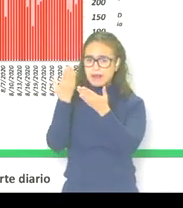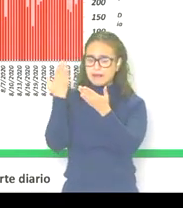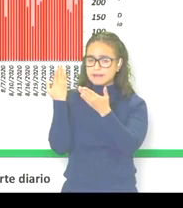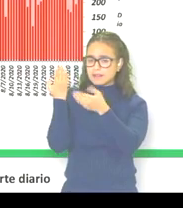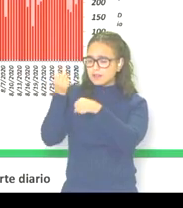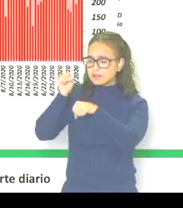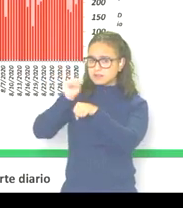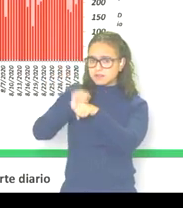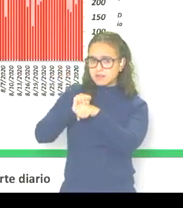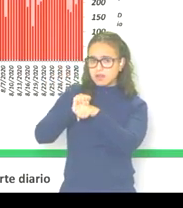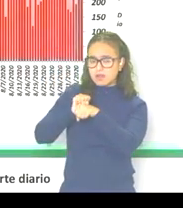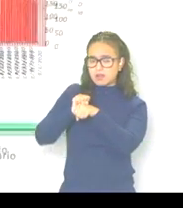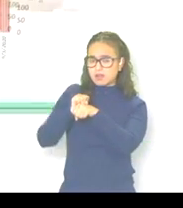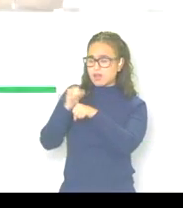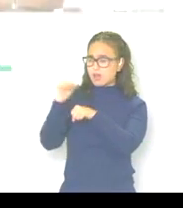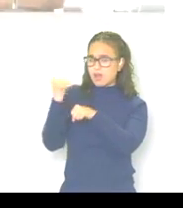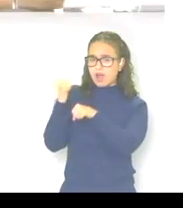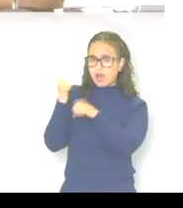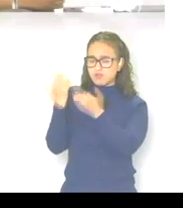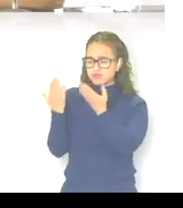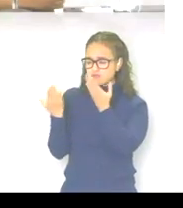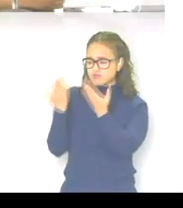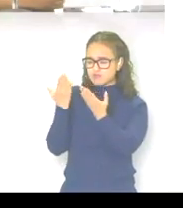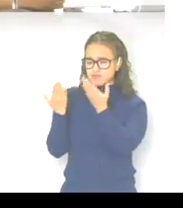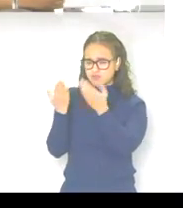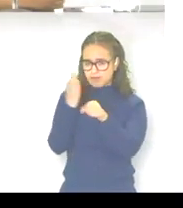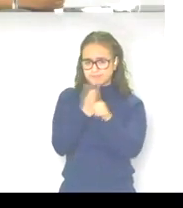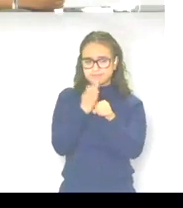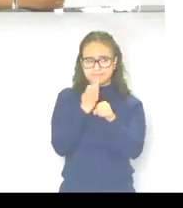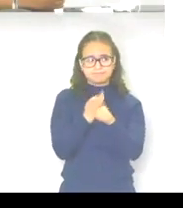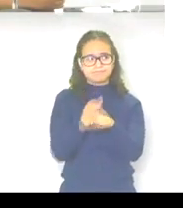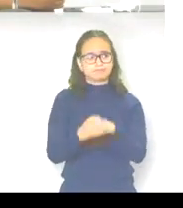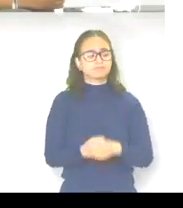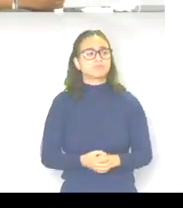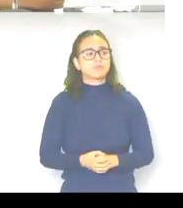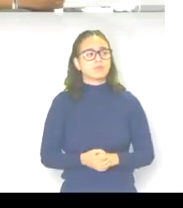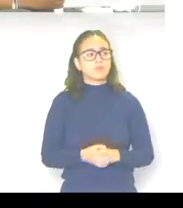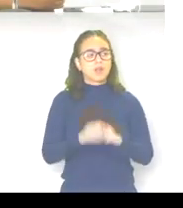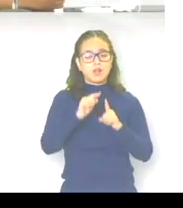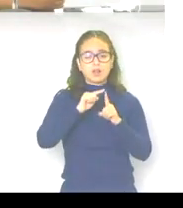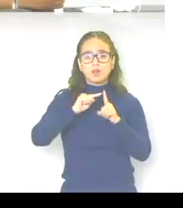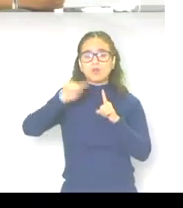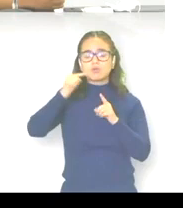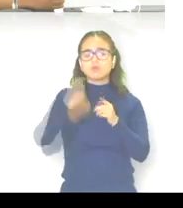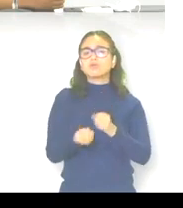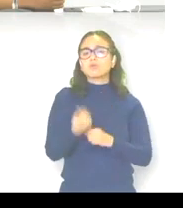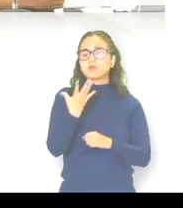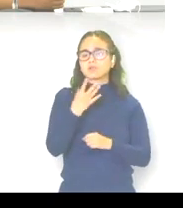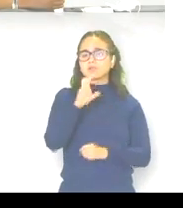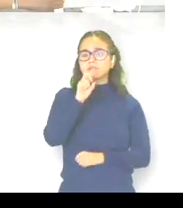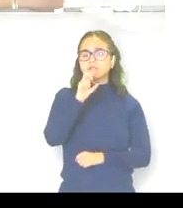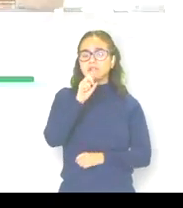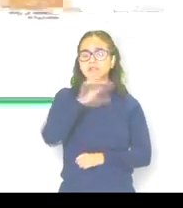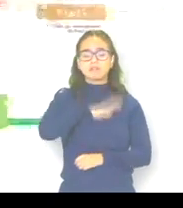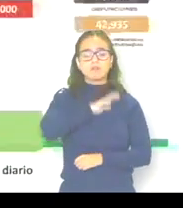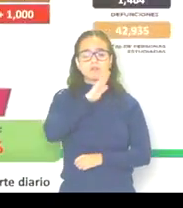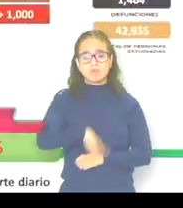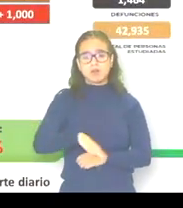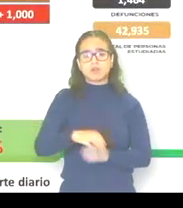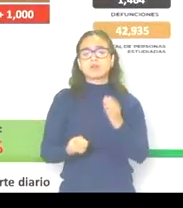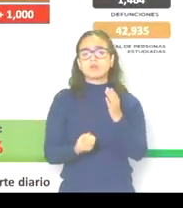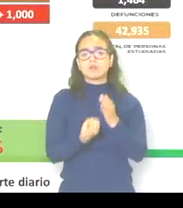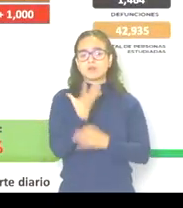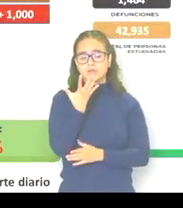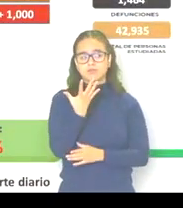a alguna de las semanas del mes de agosto. Y de los incrementos que damos a conocer el día de hoy, son 30 nuevas